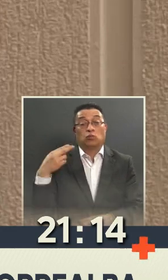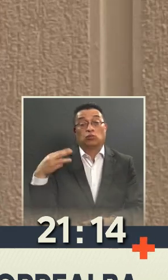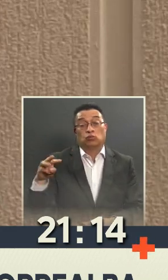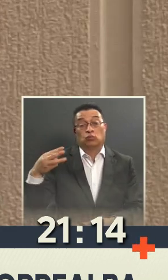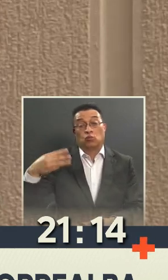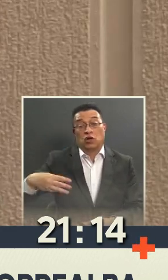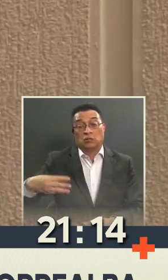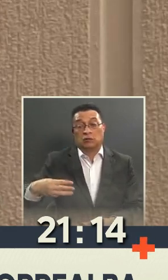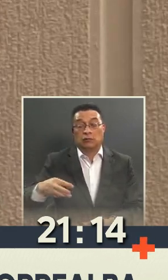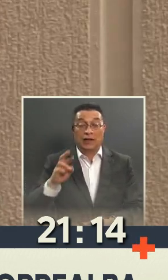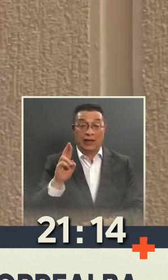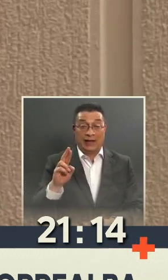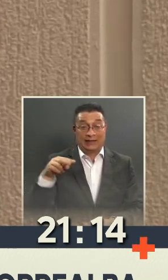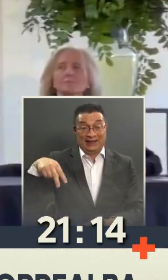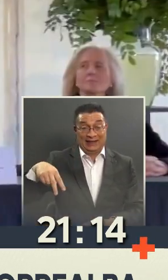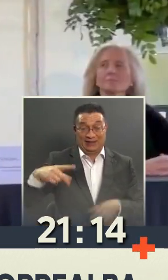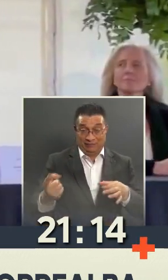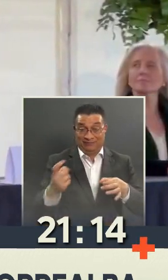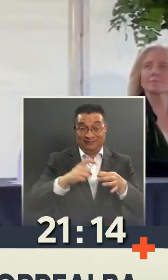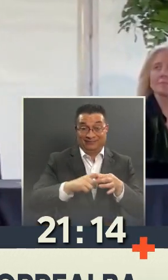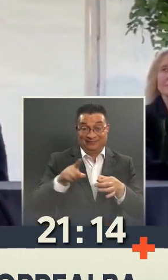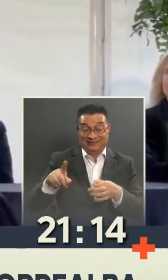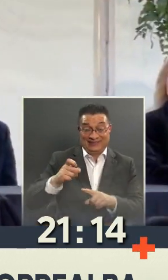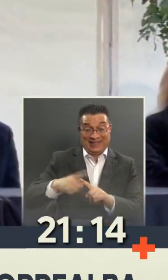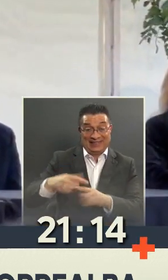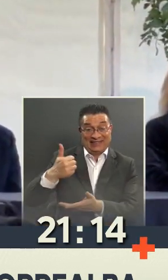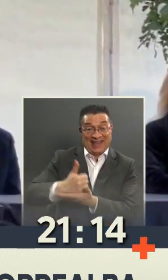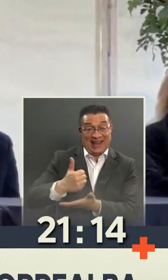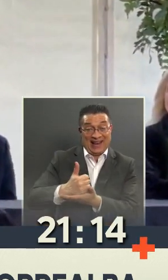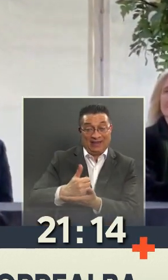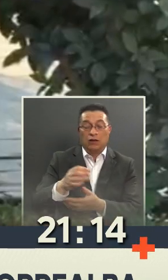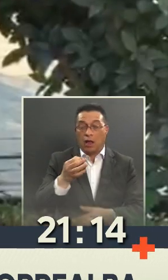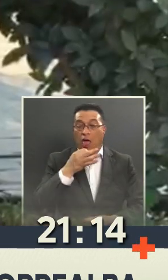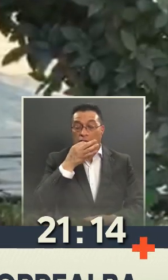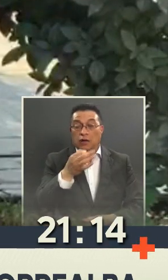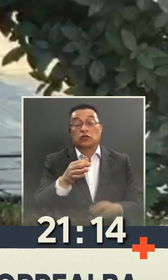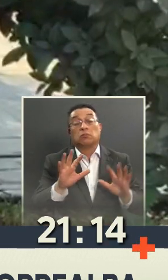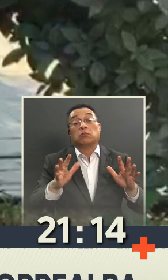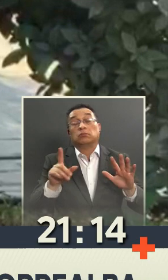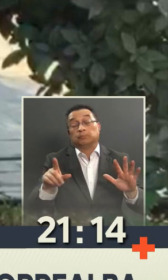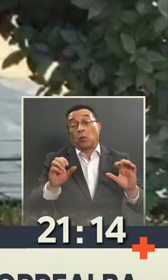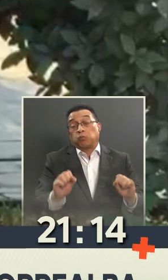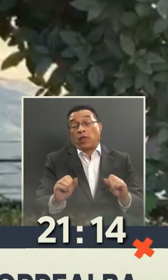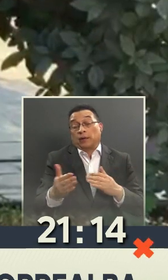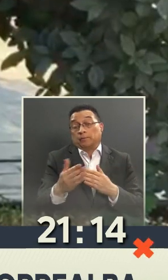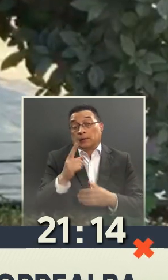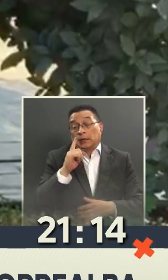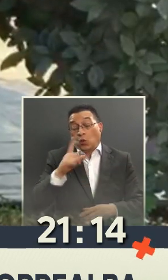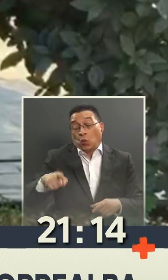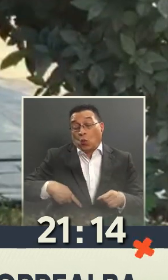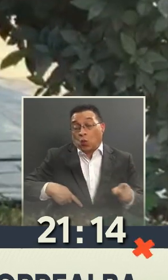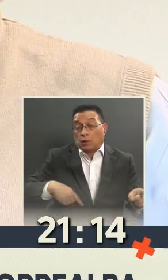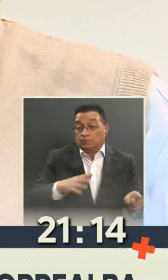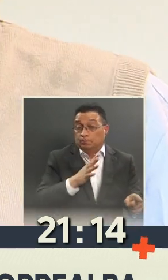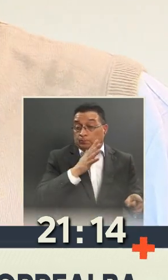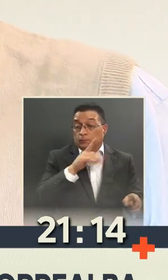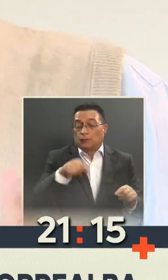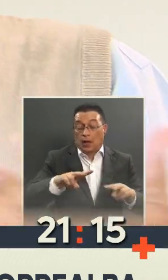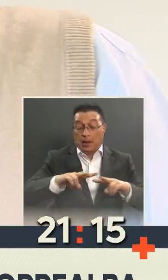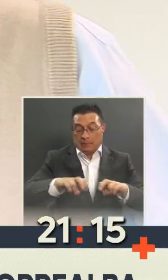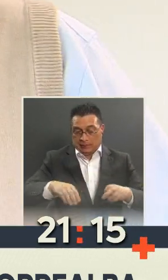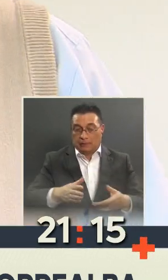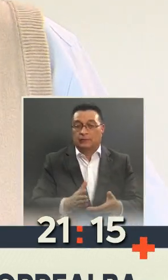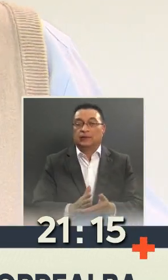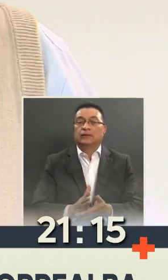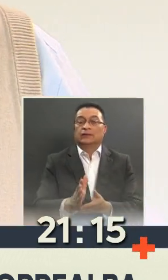Renovación Nacional, donde hasta ahora milita Torrealba, se aferran a la presunción de inocencia y a lo que defina la investigación que empieza, y